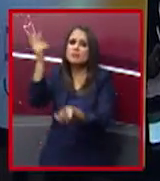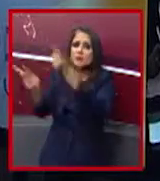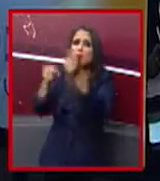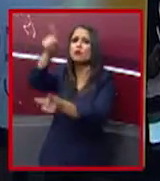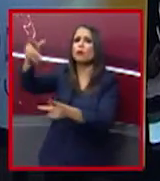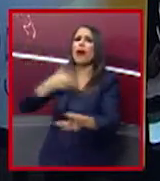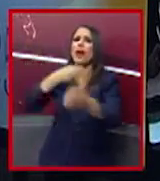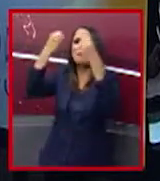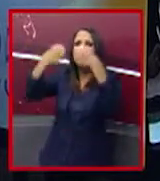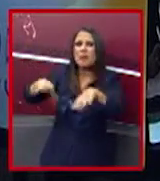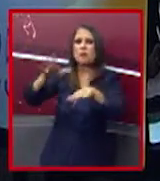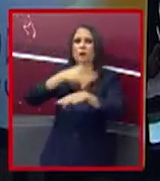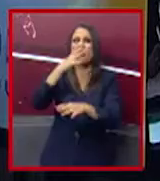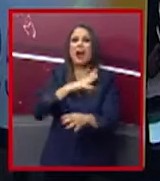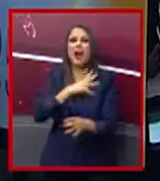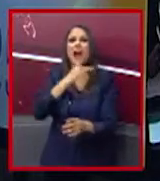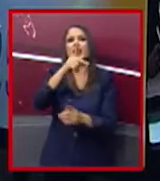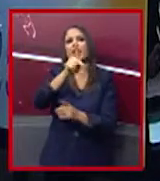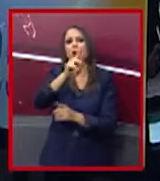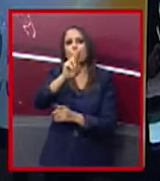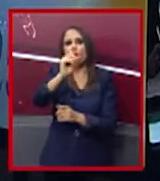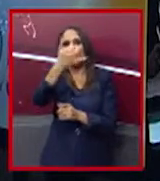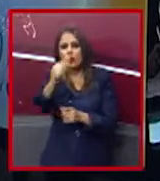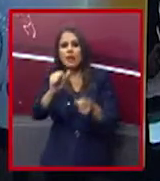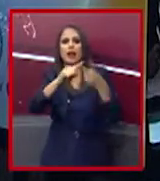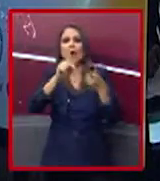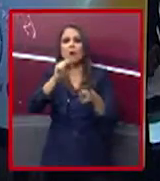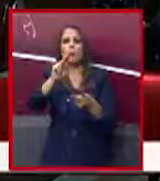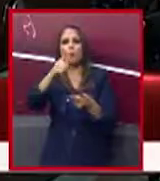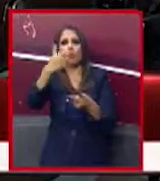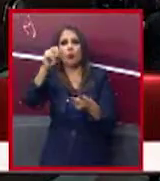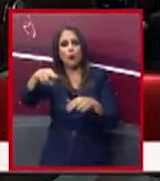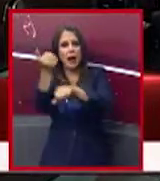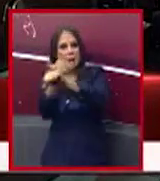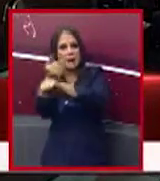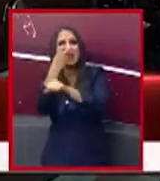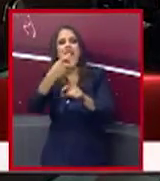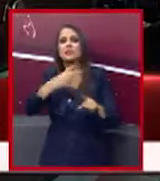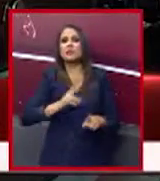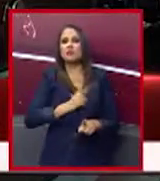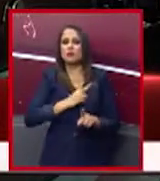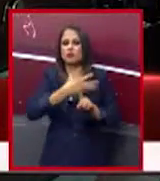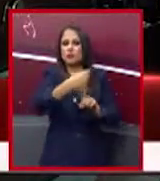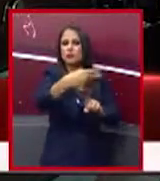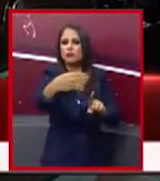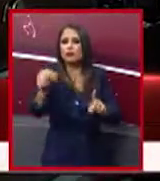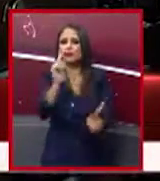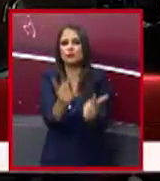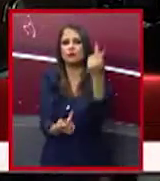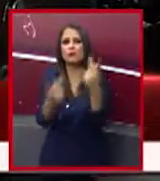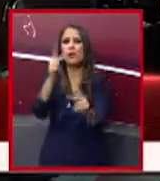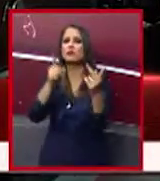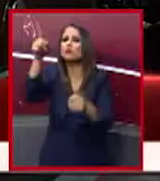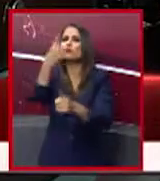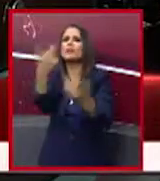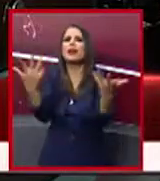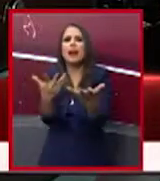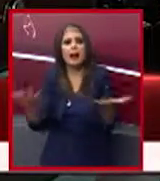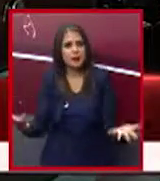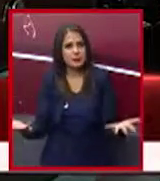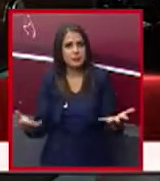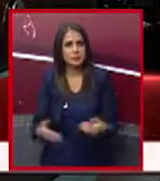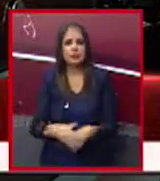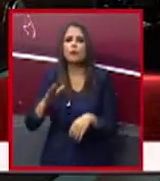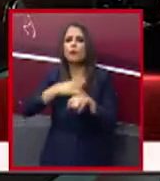por las plagas como roya o pulgón amarillo. ¿Por qué no se implementaron medidas y estrategias